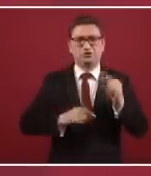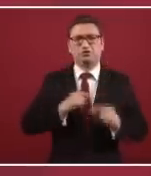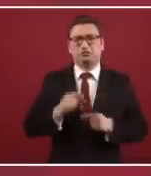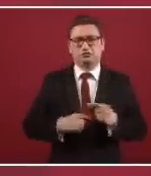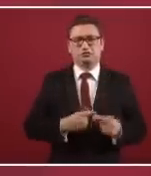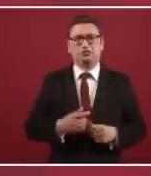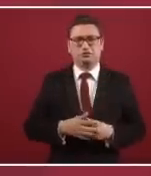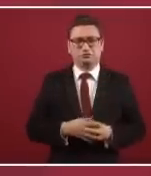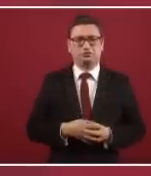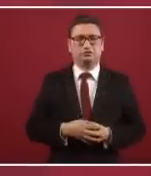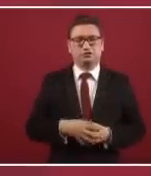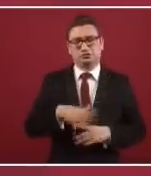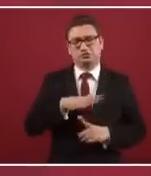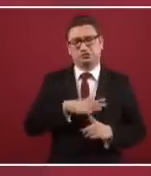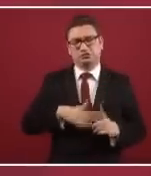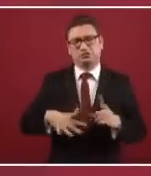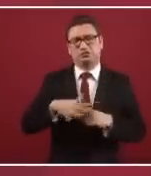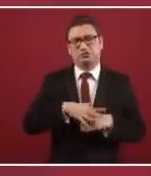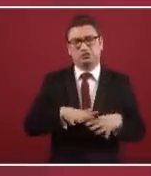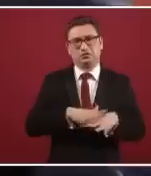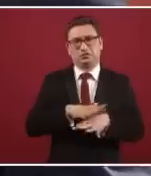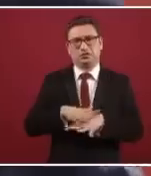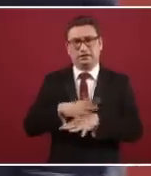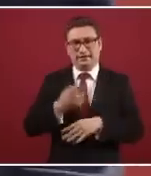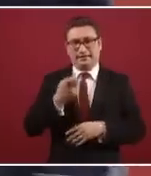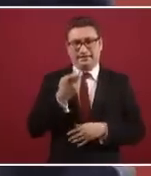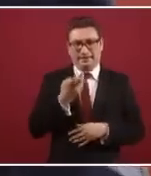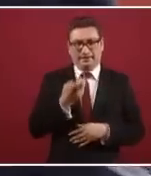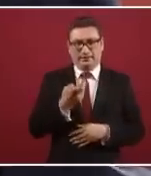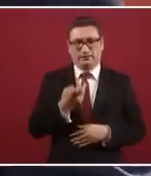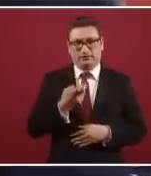este ambiente que hay que procurar